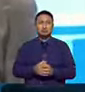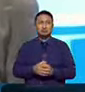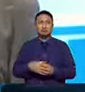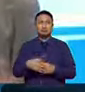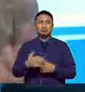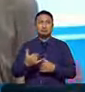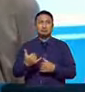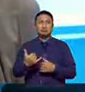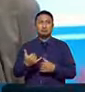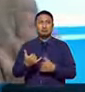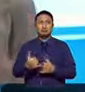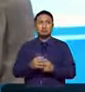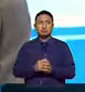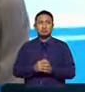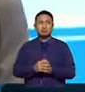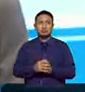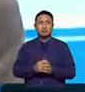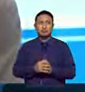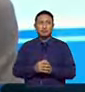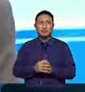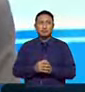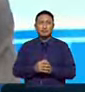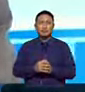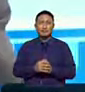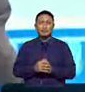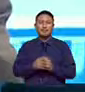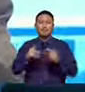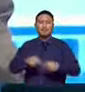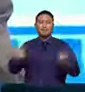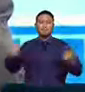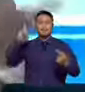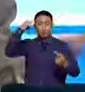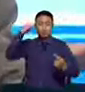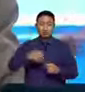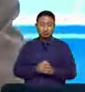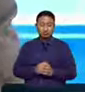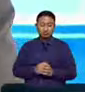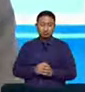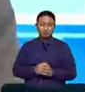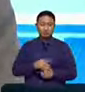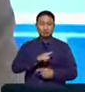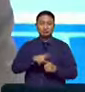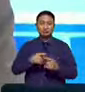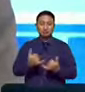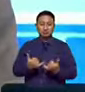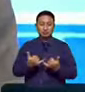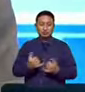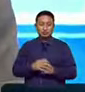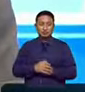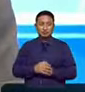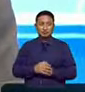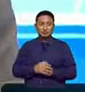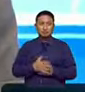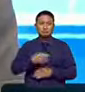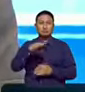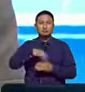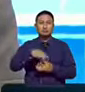el Ecuador entre estar por o contra el gobierno y Correa. Y lo que acontece hasta hoy día en relación a la